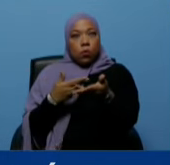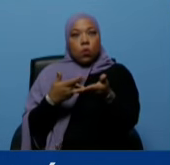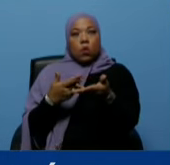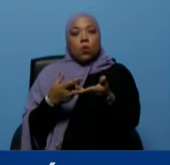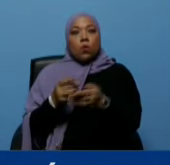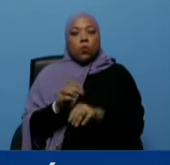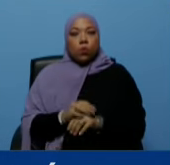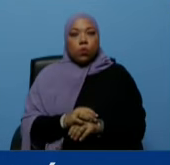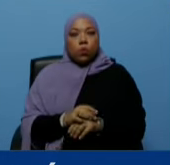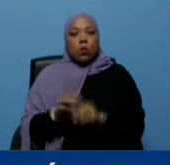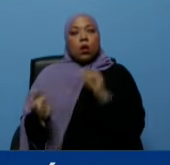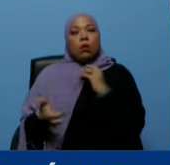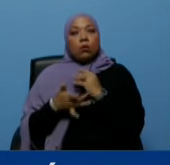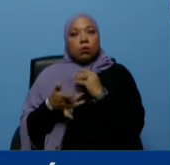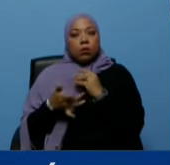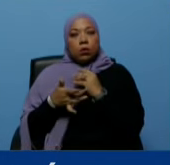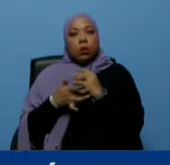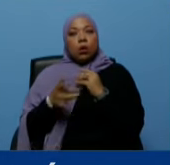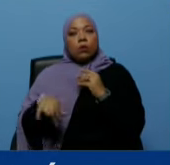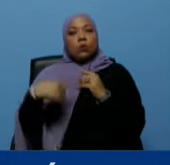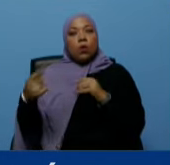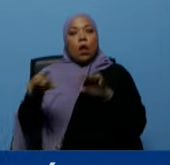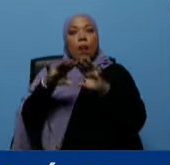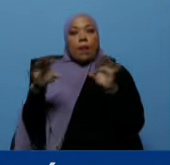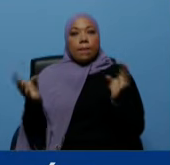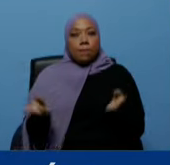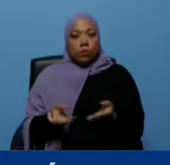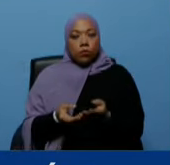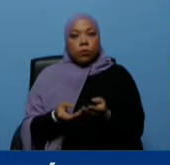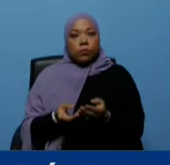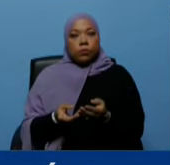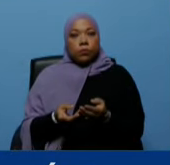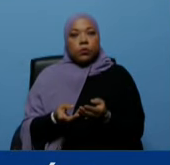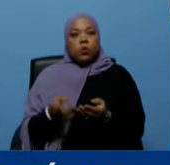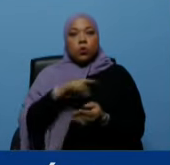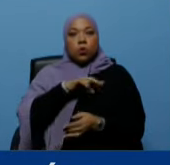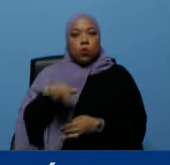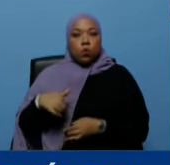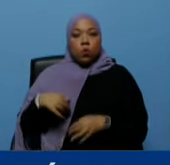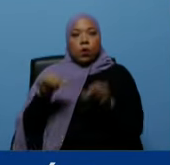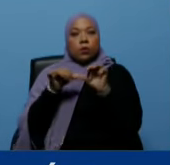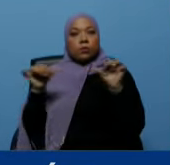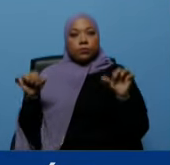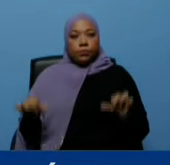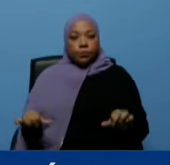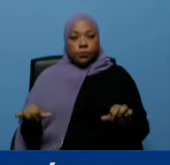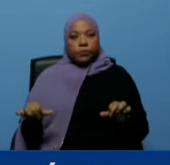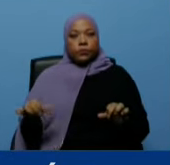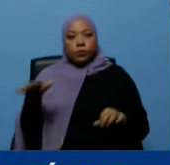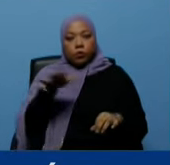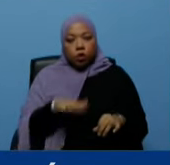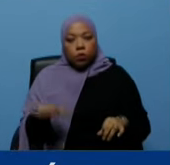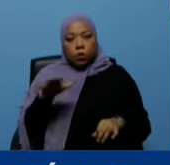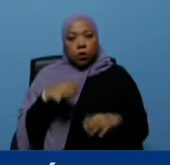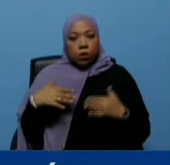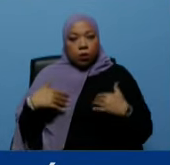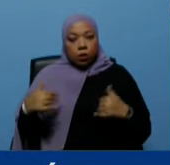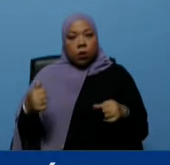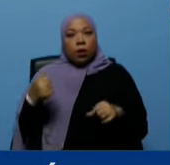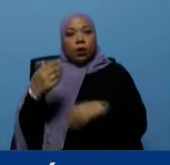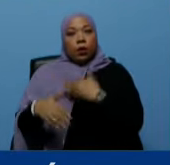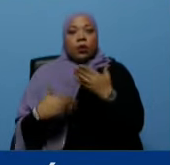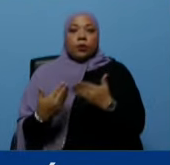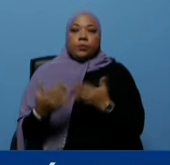colocar la tecnología de punta en el mundo para que nuestro sistema público de salud